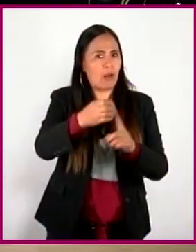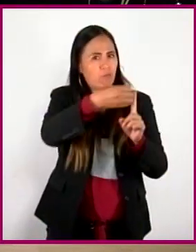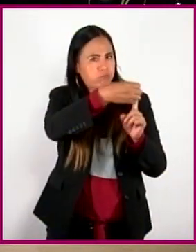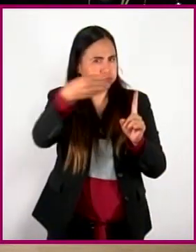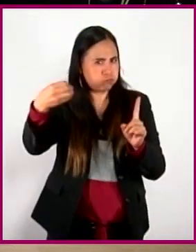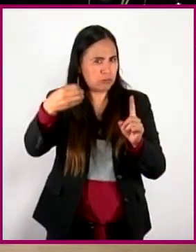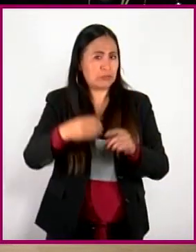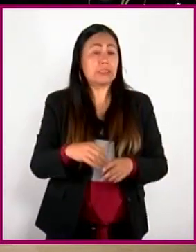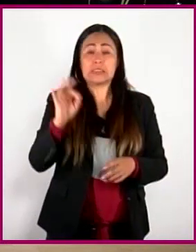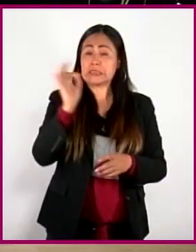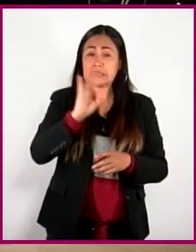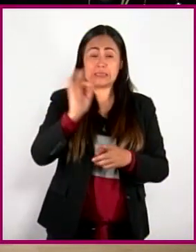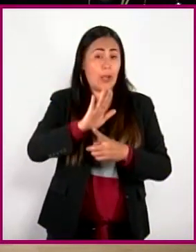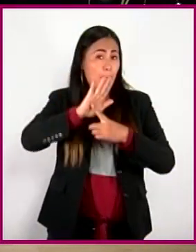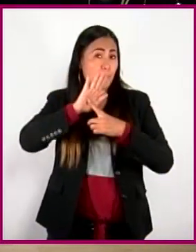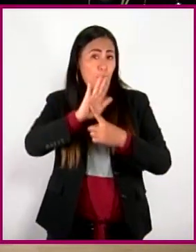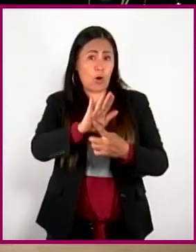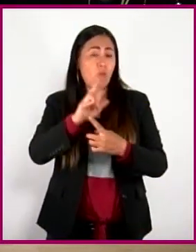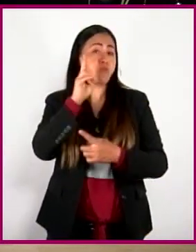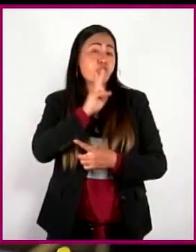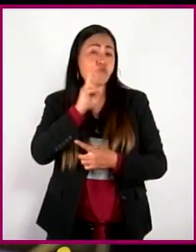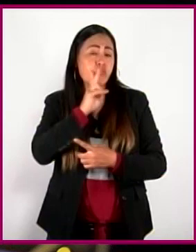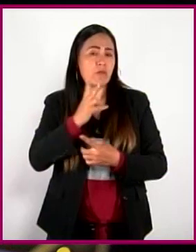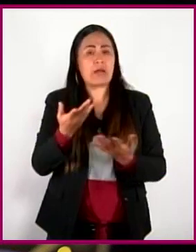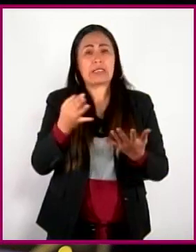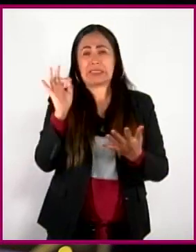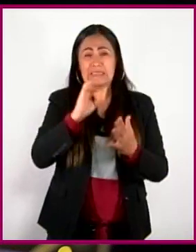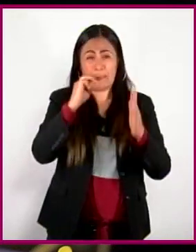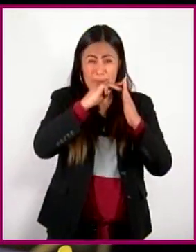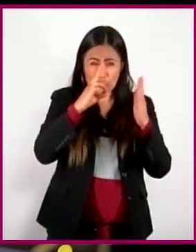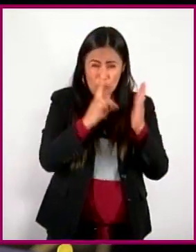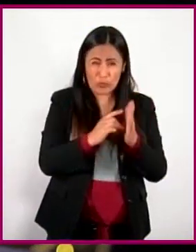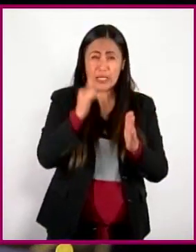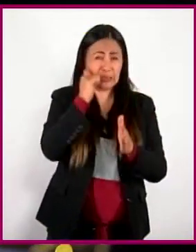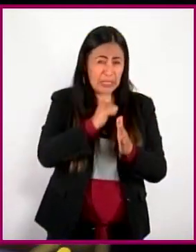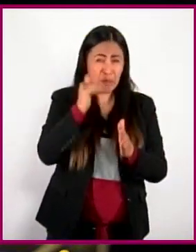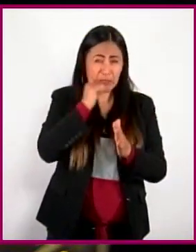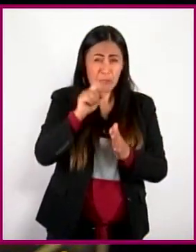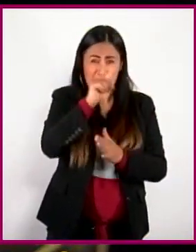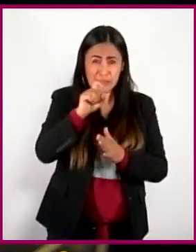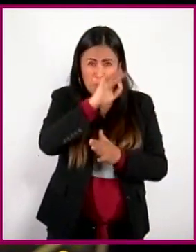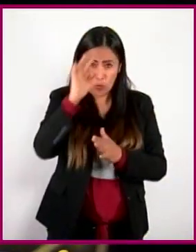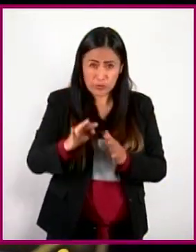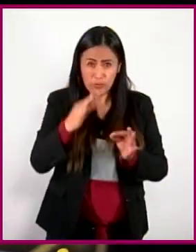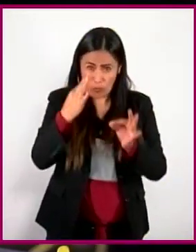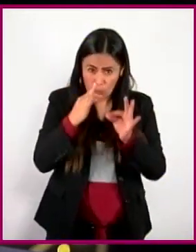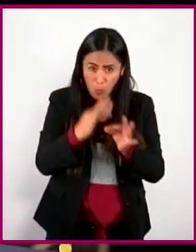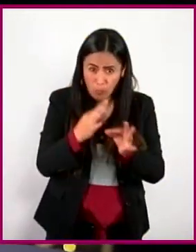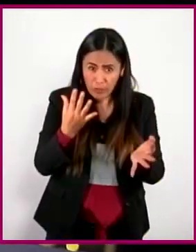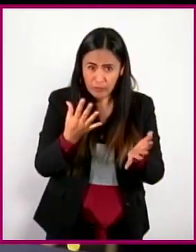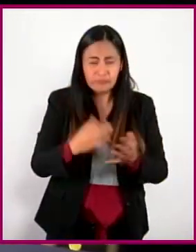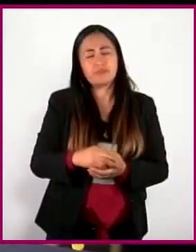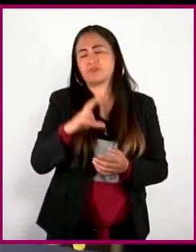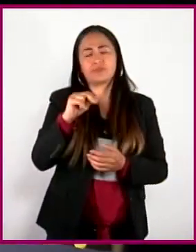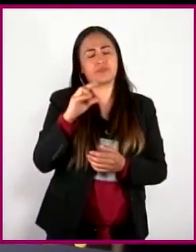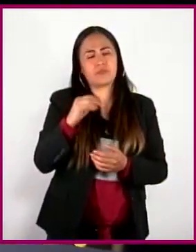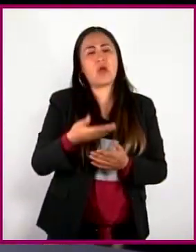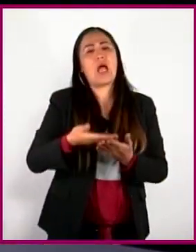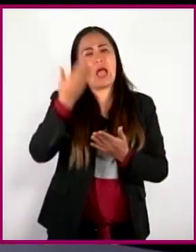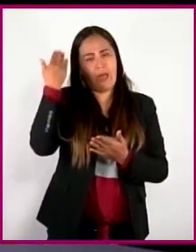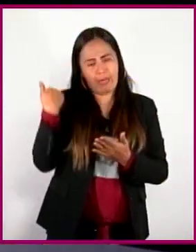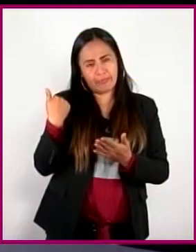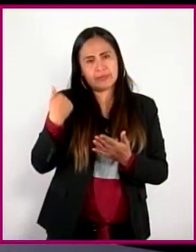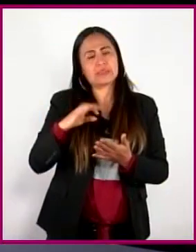esa demostración, no podríamos asegurar que el método siempre funciona, pues existiría la posibilidad de que, como ya nos pasó, se encuentre